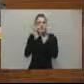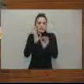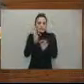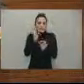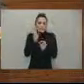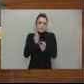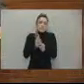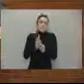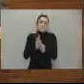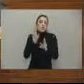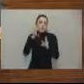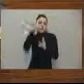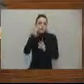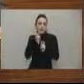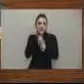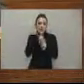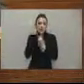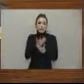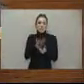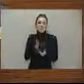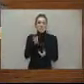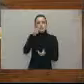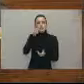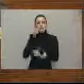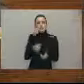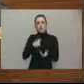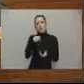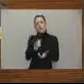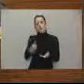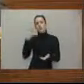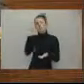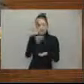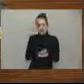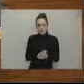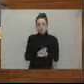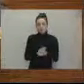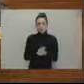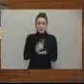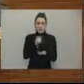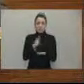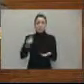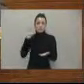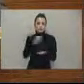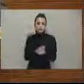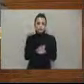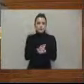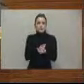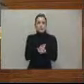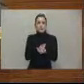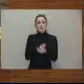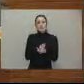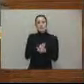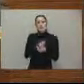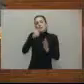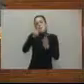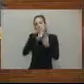valor de esta iniciativa y, sobre todo, vuelvo a decir, como al inicio, que hay que plantearlas desde